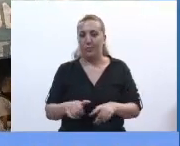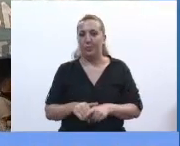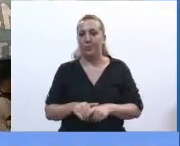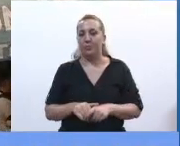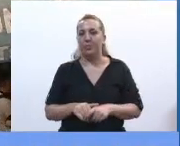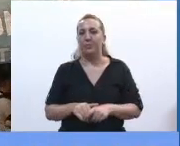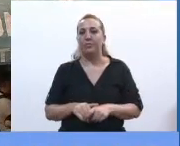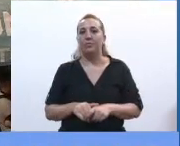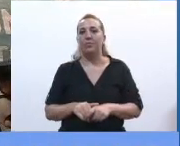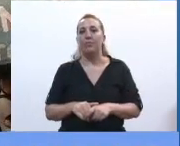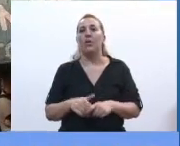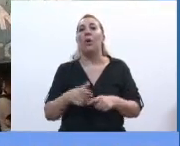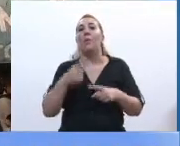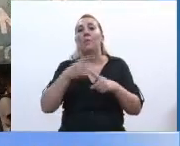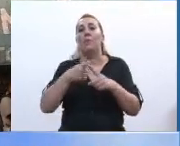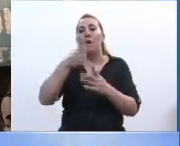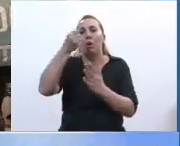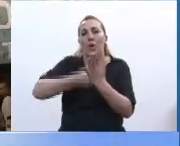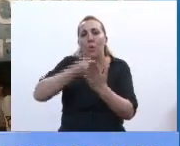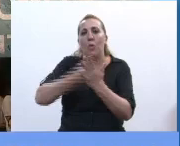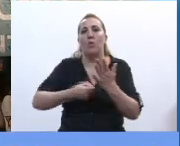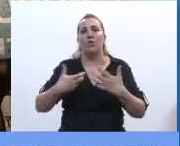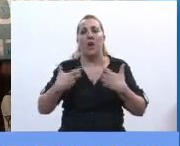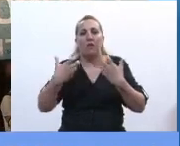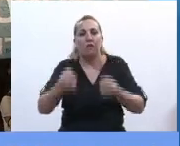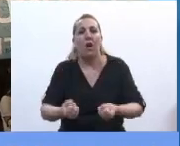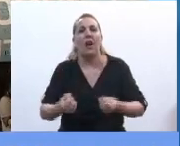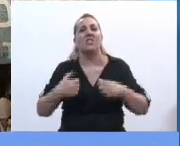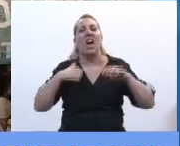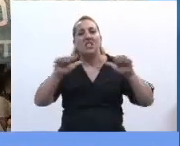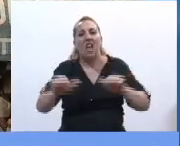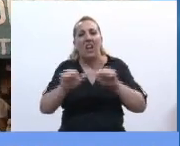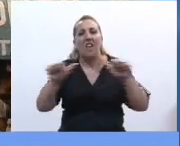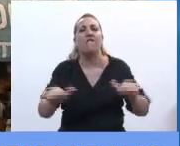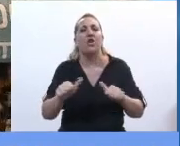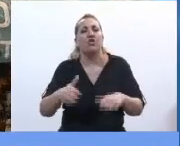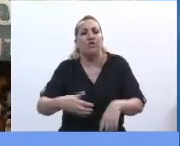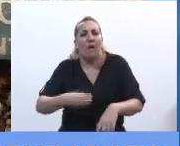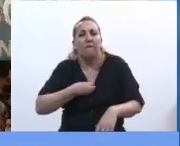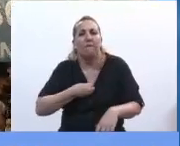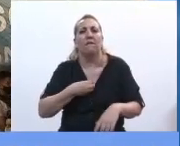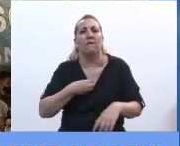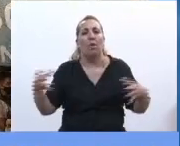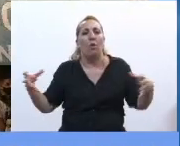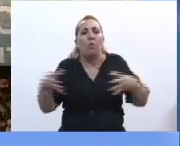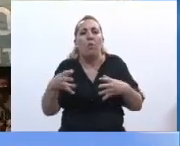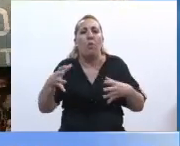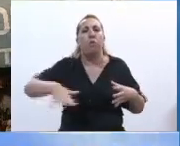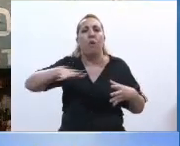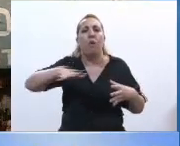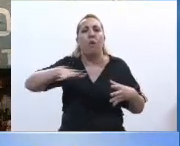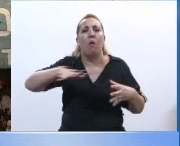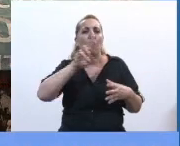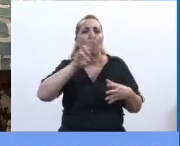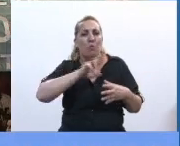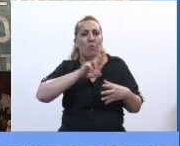y a través de la lucha del esfuerzo del sacrificio de la pasión del colectivo de mujeres